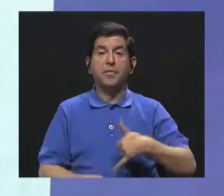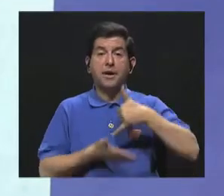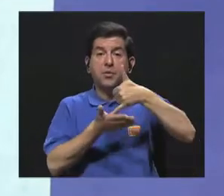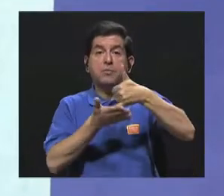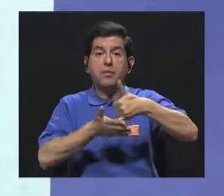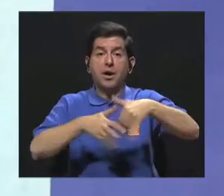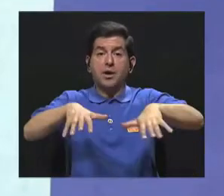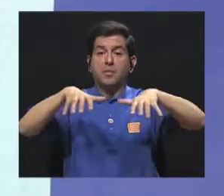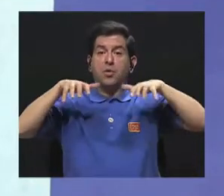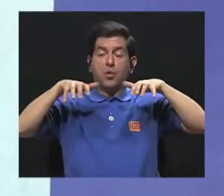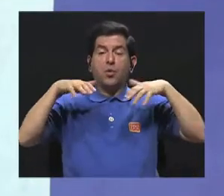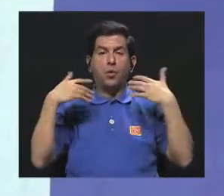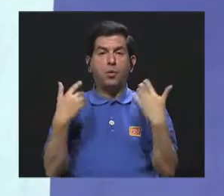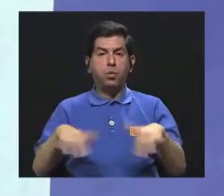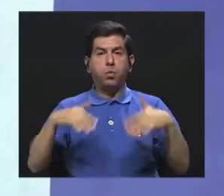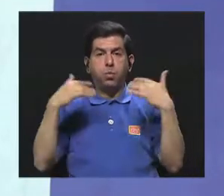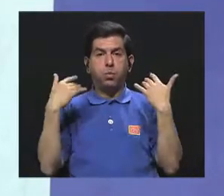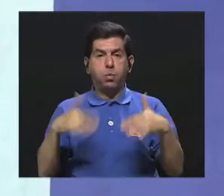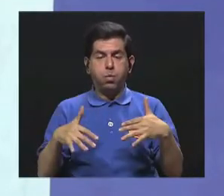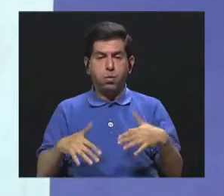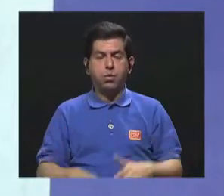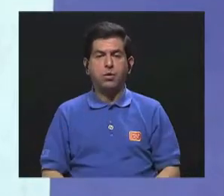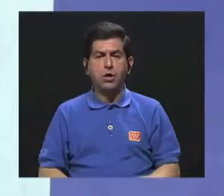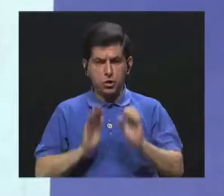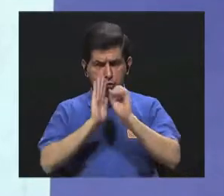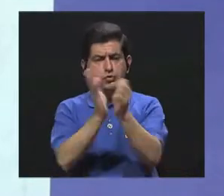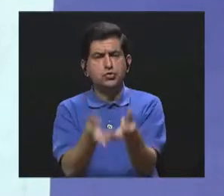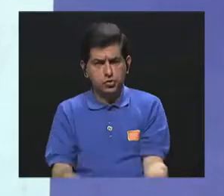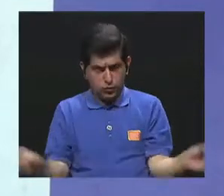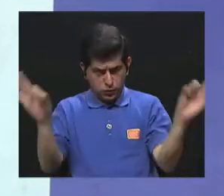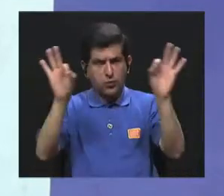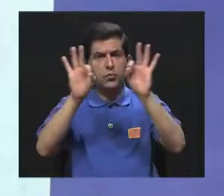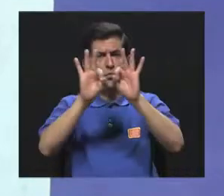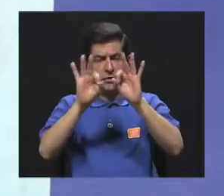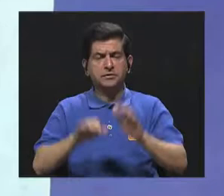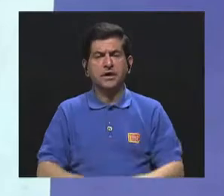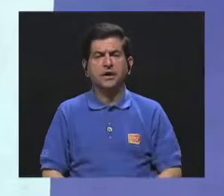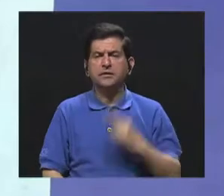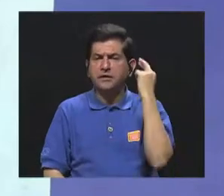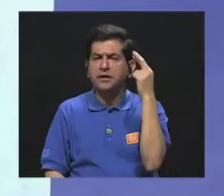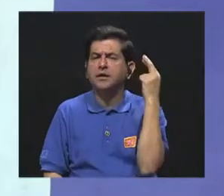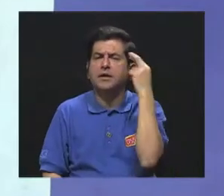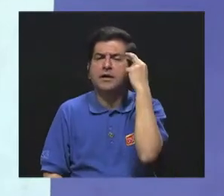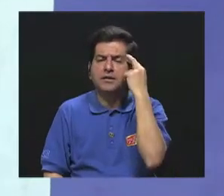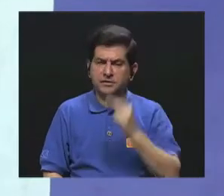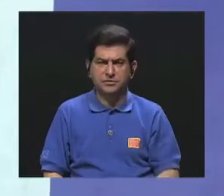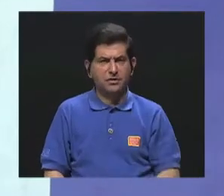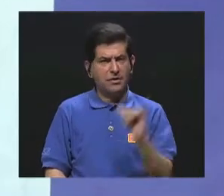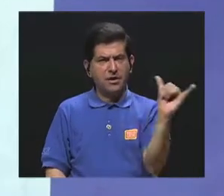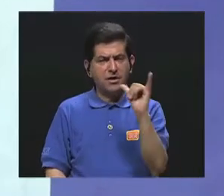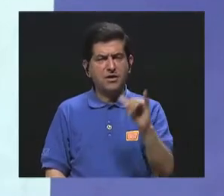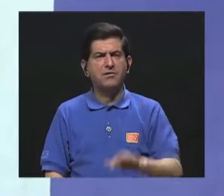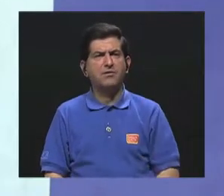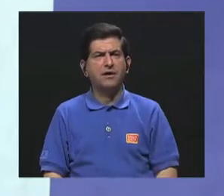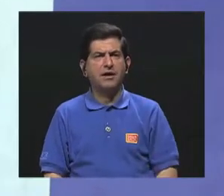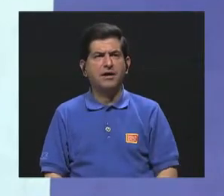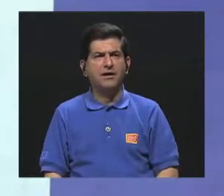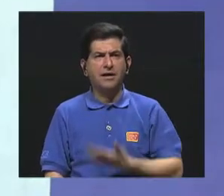algo bastante, y además bastante simbólico en este caso, ¿verdad? Sí, claro. Porque además de alguna